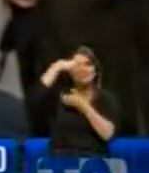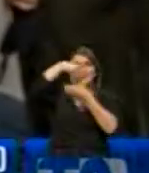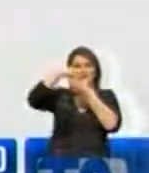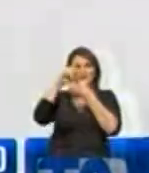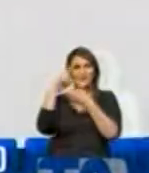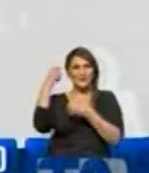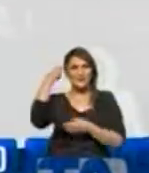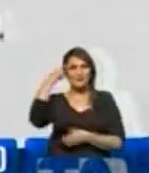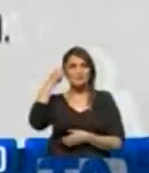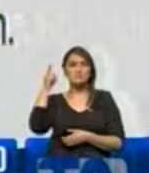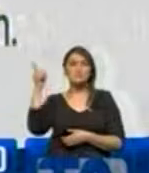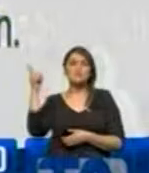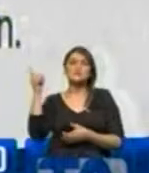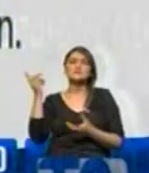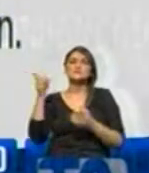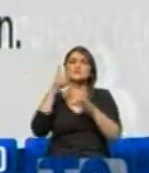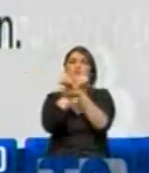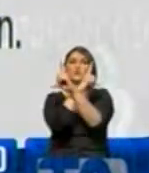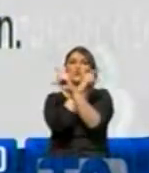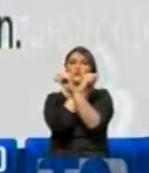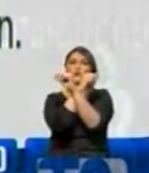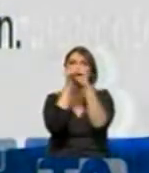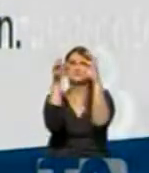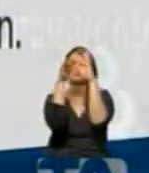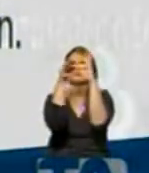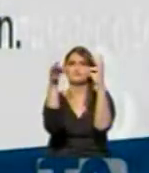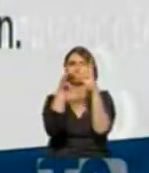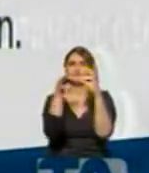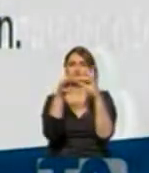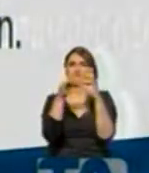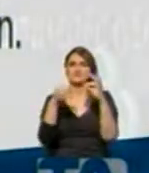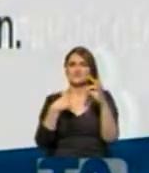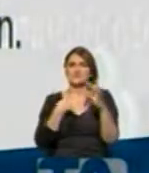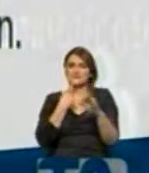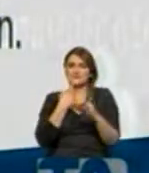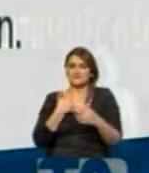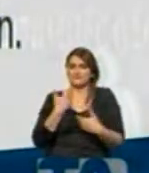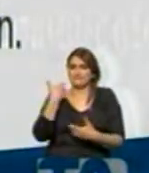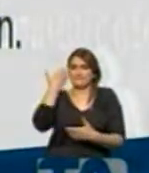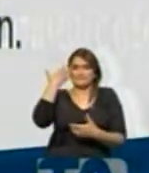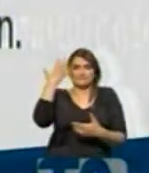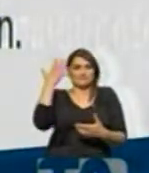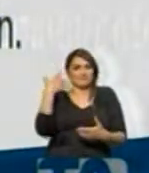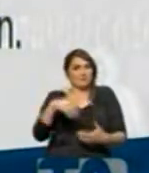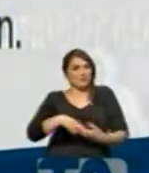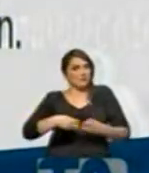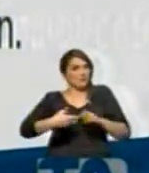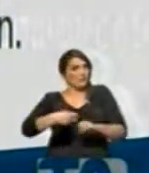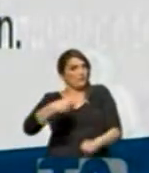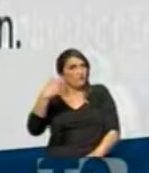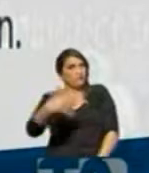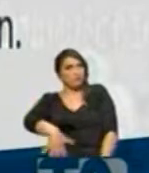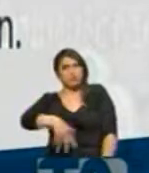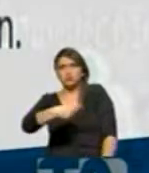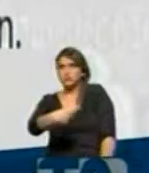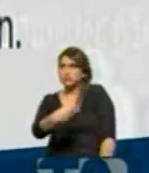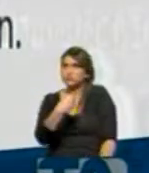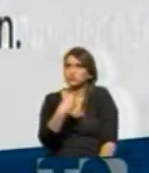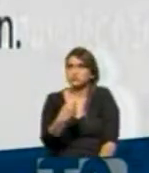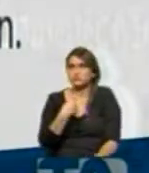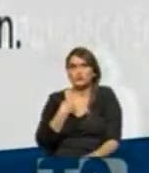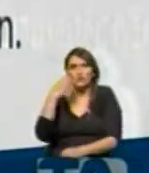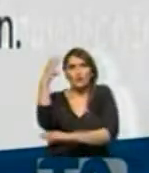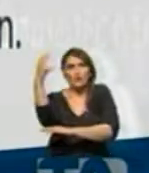Romo. Ella, a través de su cuenta de Twitter, calificó la noticia como un anuncio gravísimo contra la paz y la seguridad de Colombia,